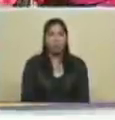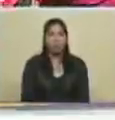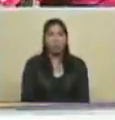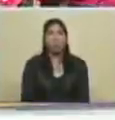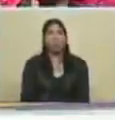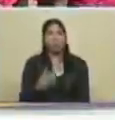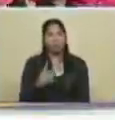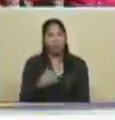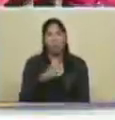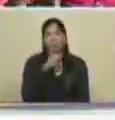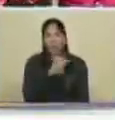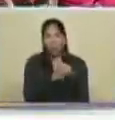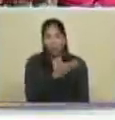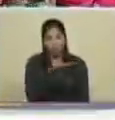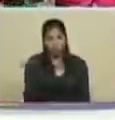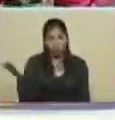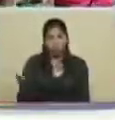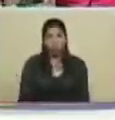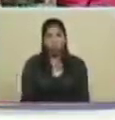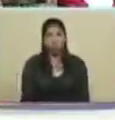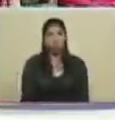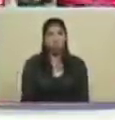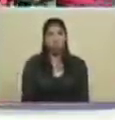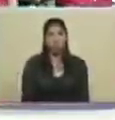Yo les digo, muchachos, muchachas,